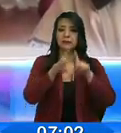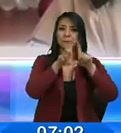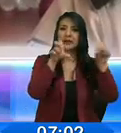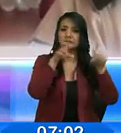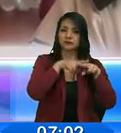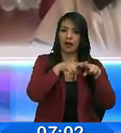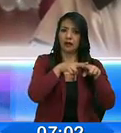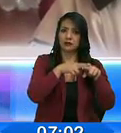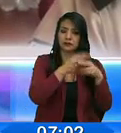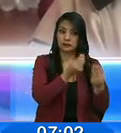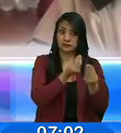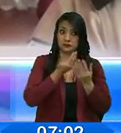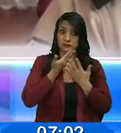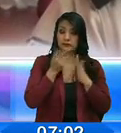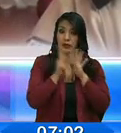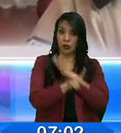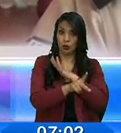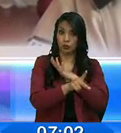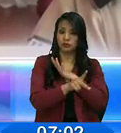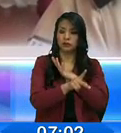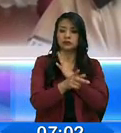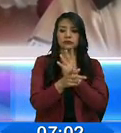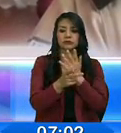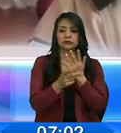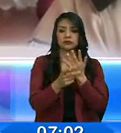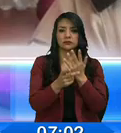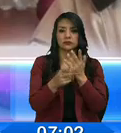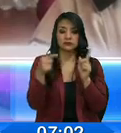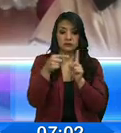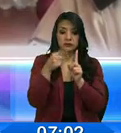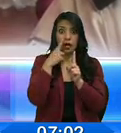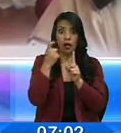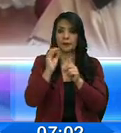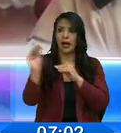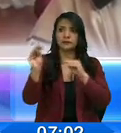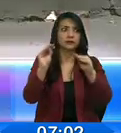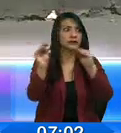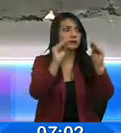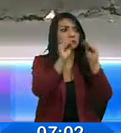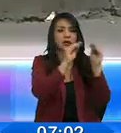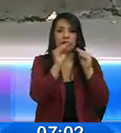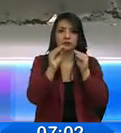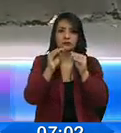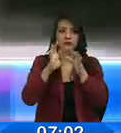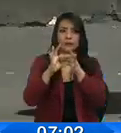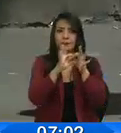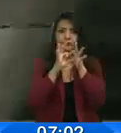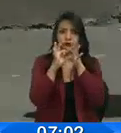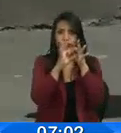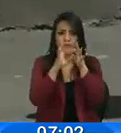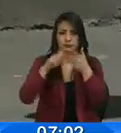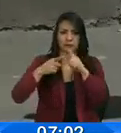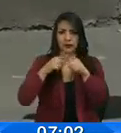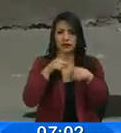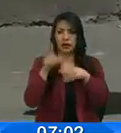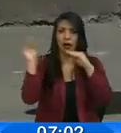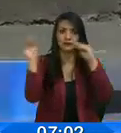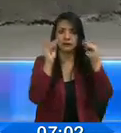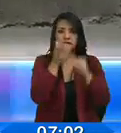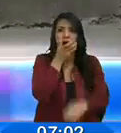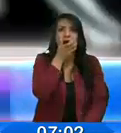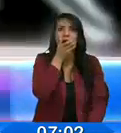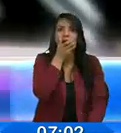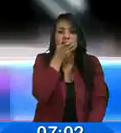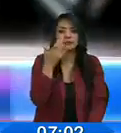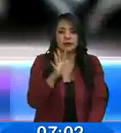taxis, fue posible que la víctima alerte a sus compañeros. En la audiencia por el presunto delito de robo, el